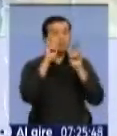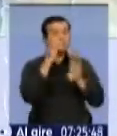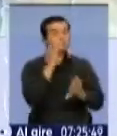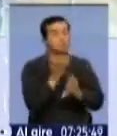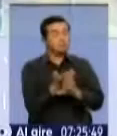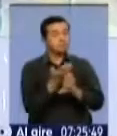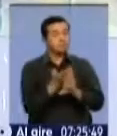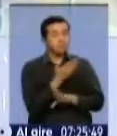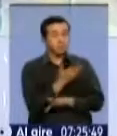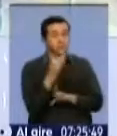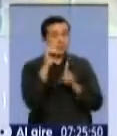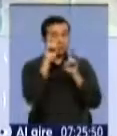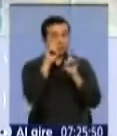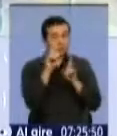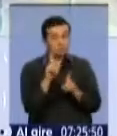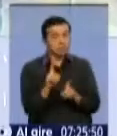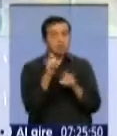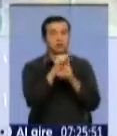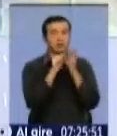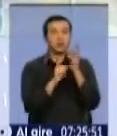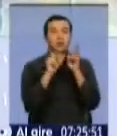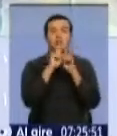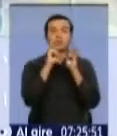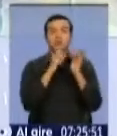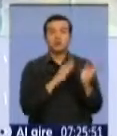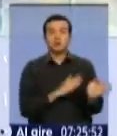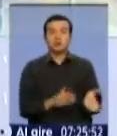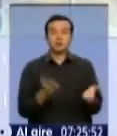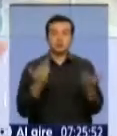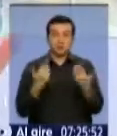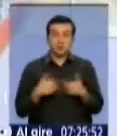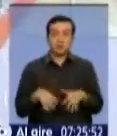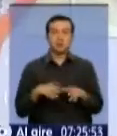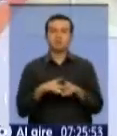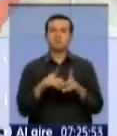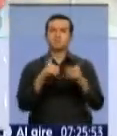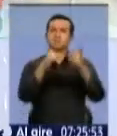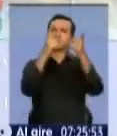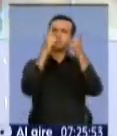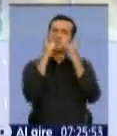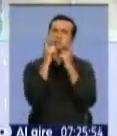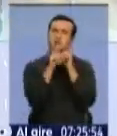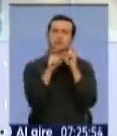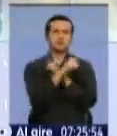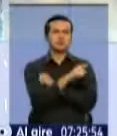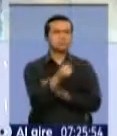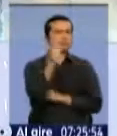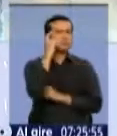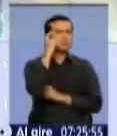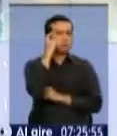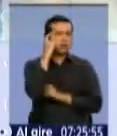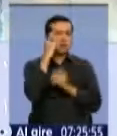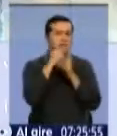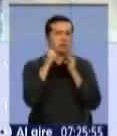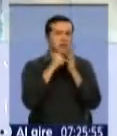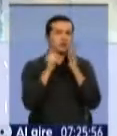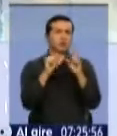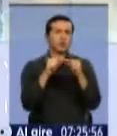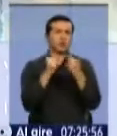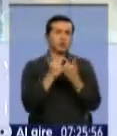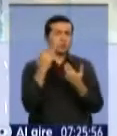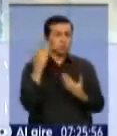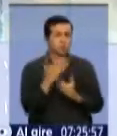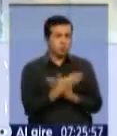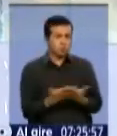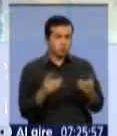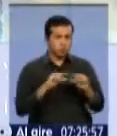propuestas, de preguntas y de temática. Pero hay un gran signo de interrogación en la ciudadanía y los distintos sectores políticos.